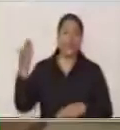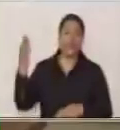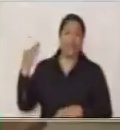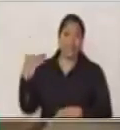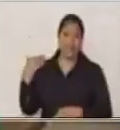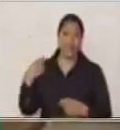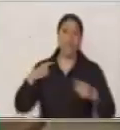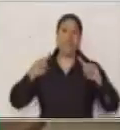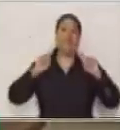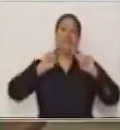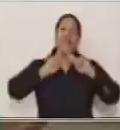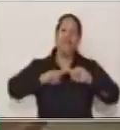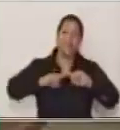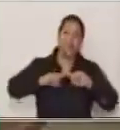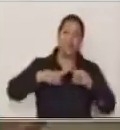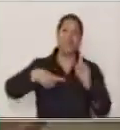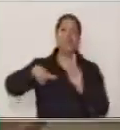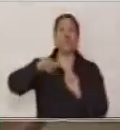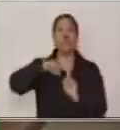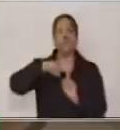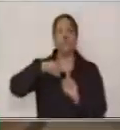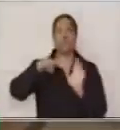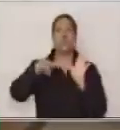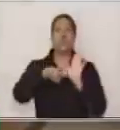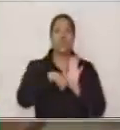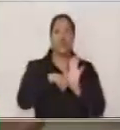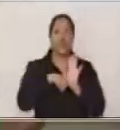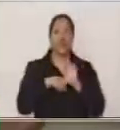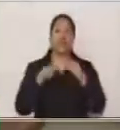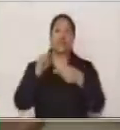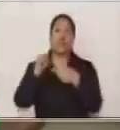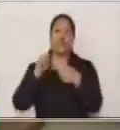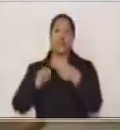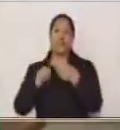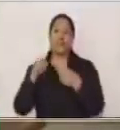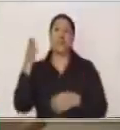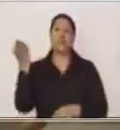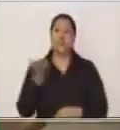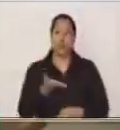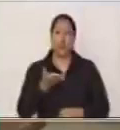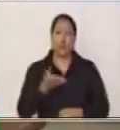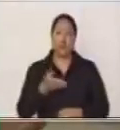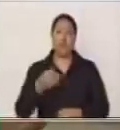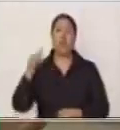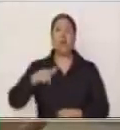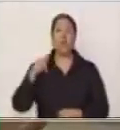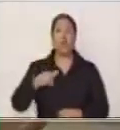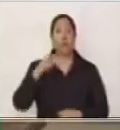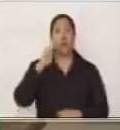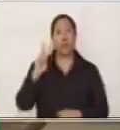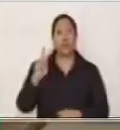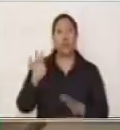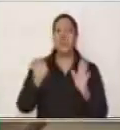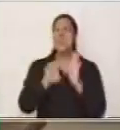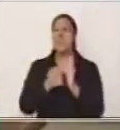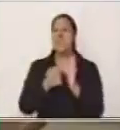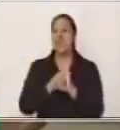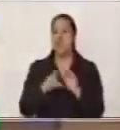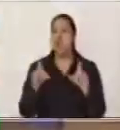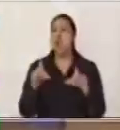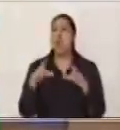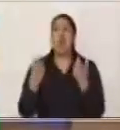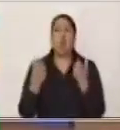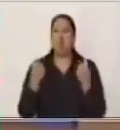la multiplicación, la suma, resta, división de fracciones, hoy vamos a ver unos ejemplos y en la forma en cómo